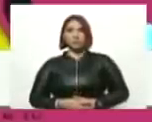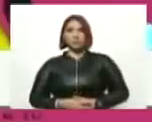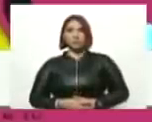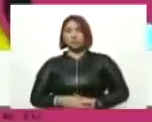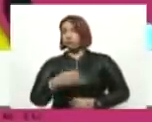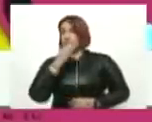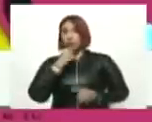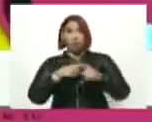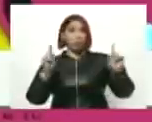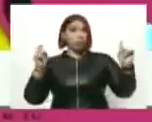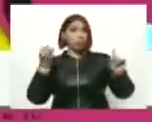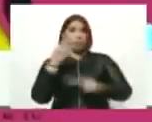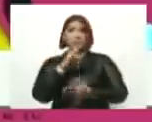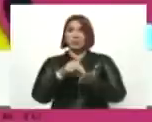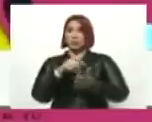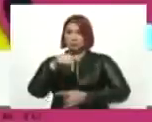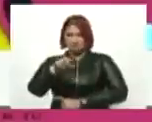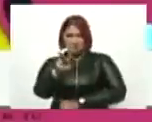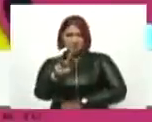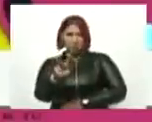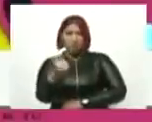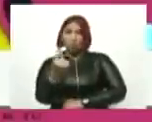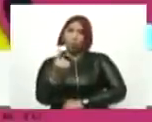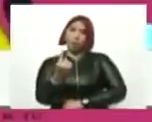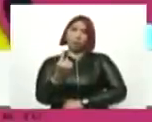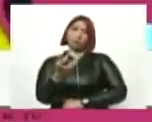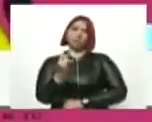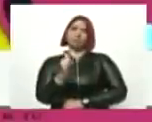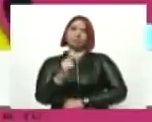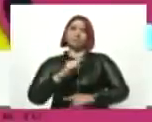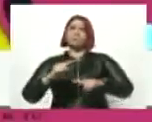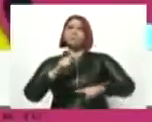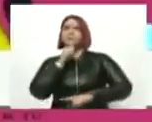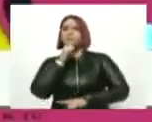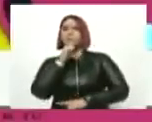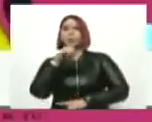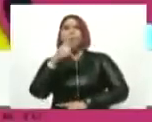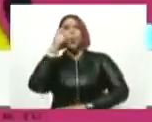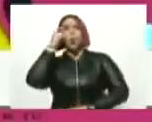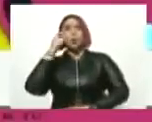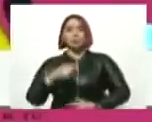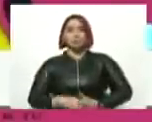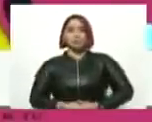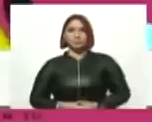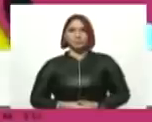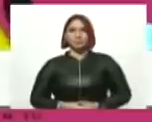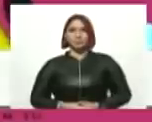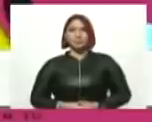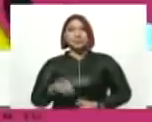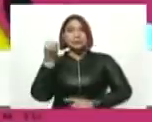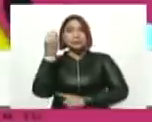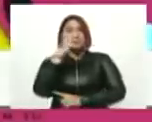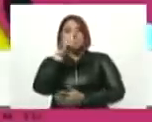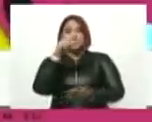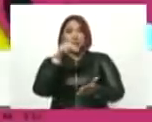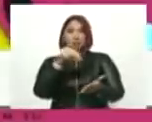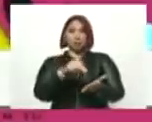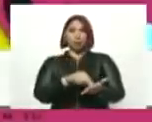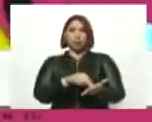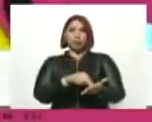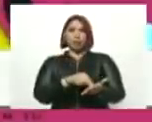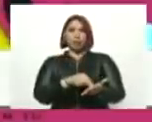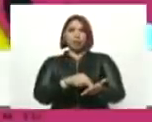No hay otra Asamblea Nacional aquí en Venezuela. La única Asamblea Nacional la dirige Jorge Rodríguez Gómez y es una Asamblea Nacional